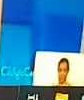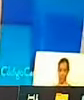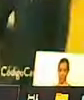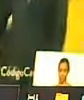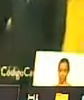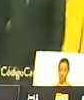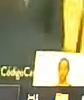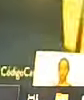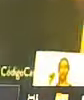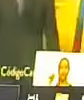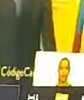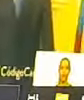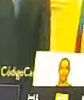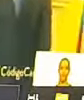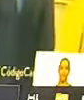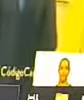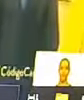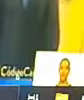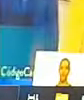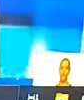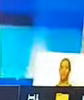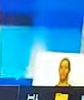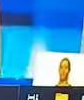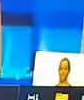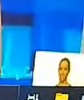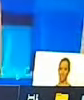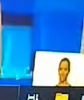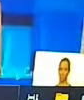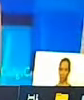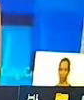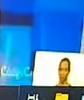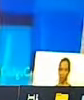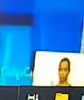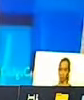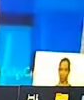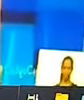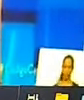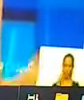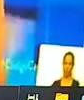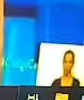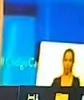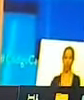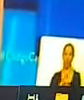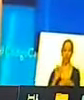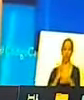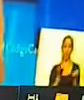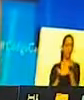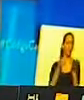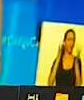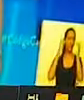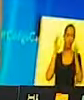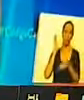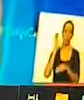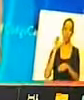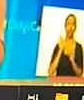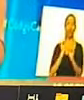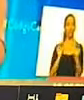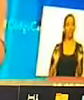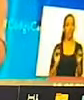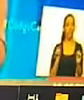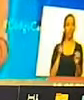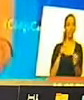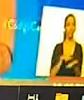por la que Mike Pence, vicepresidente de Estados Unidos, no fue a la frontera, pues los servicios de inteligencia de su país le advirtieron que eso iba a